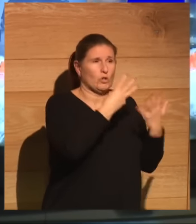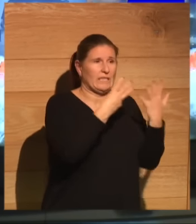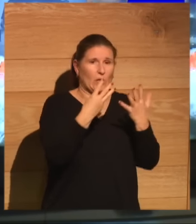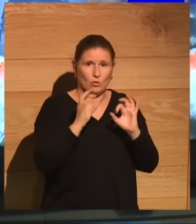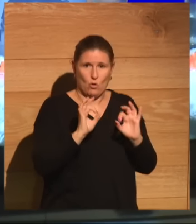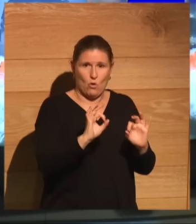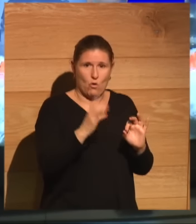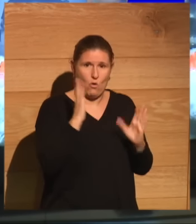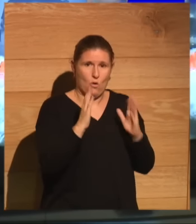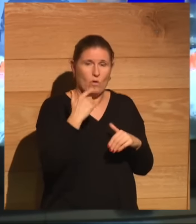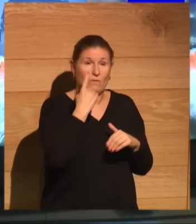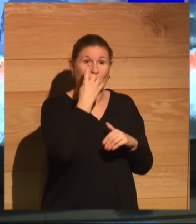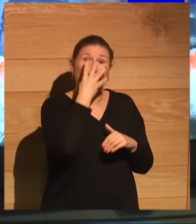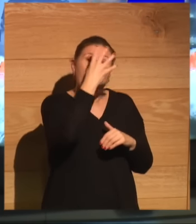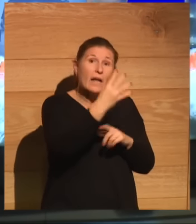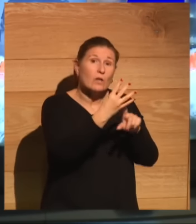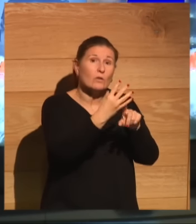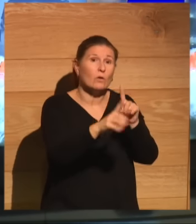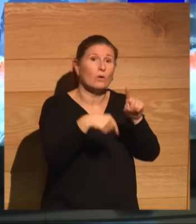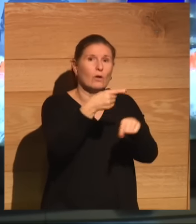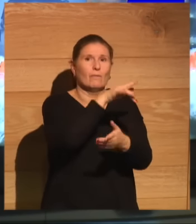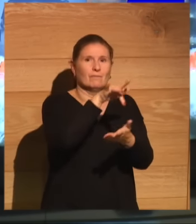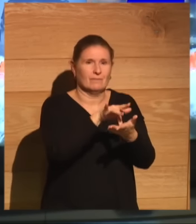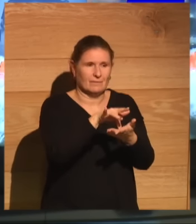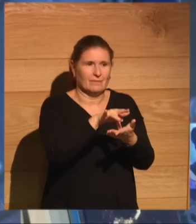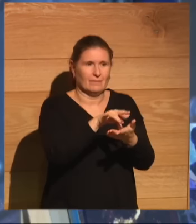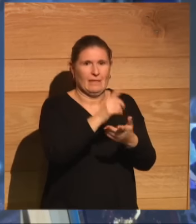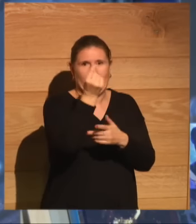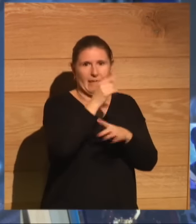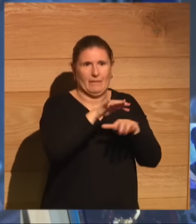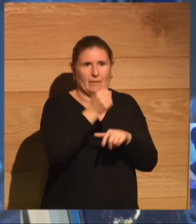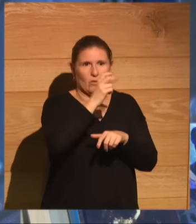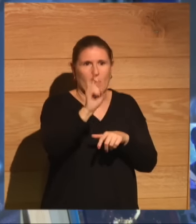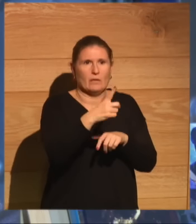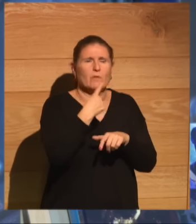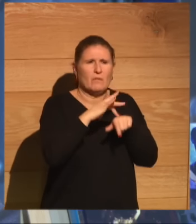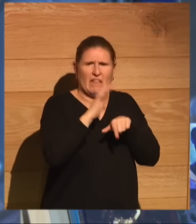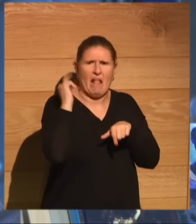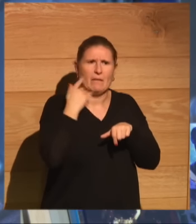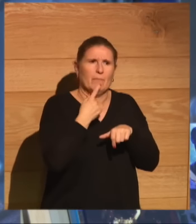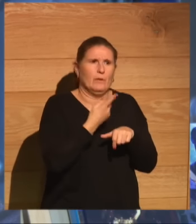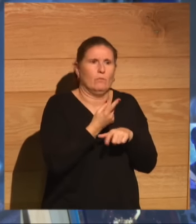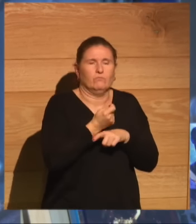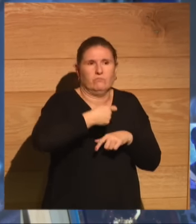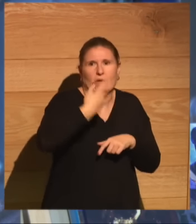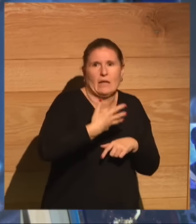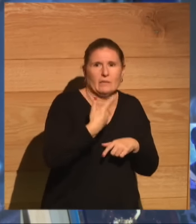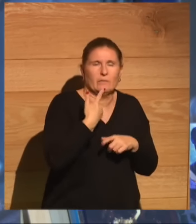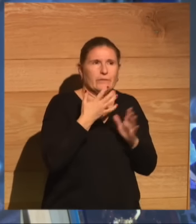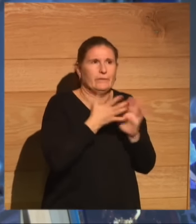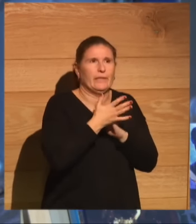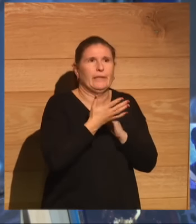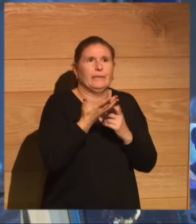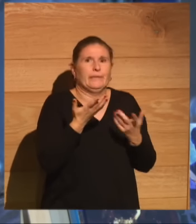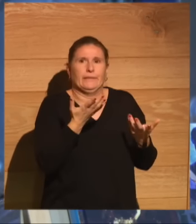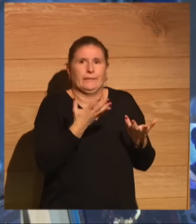que nos quedan 4 años para que lleguen los dinosaurios. Existía, pero muy cara. Muy cara, desde luego no abarataba las cosas, por